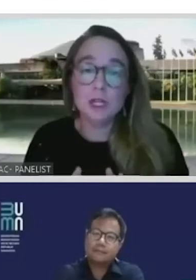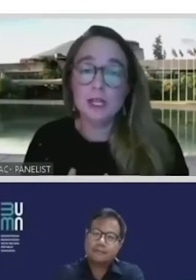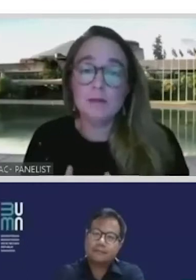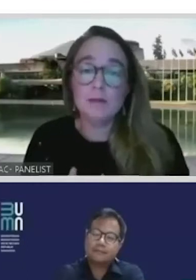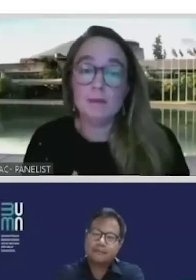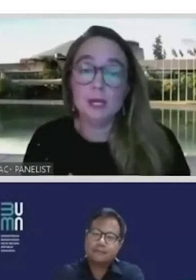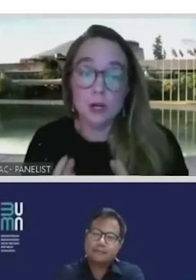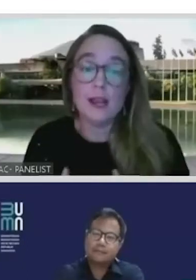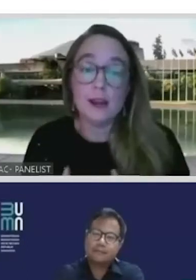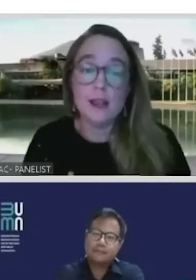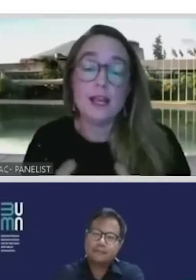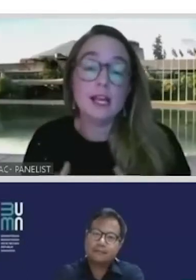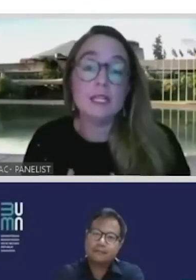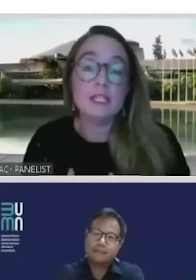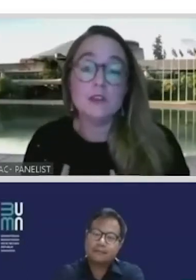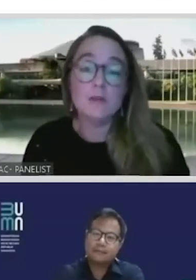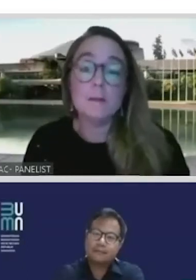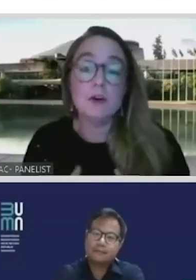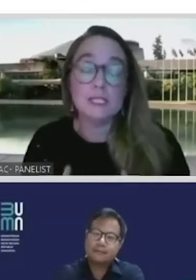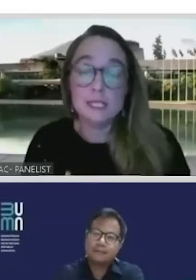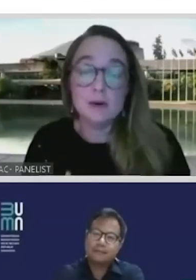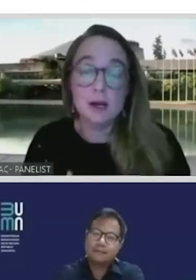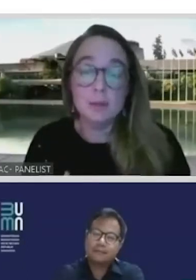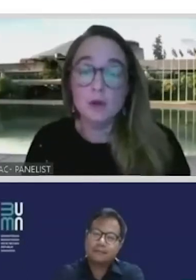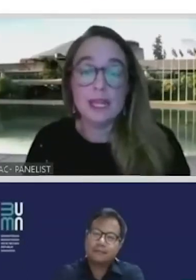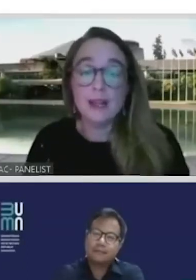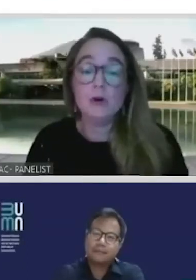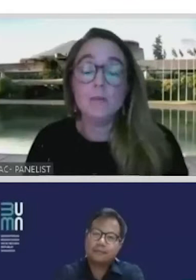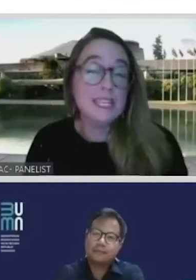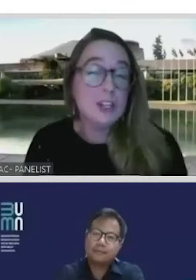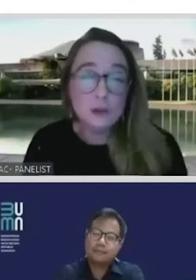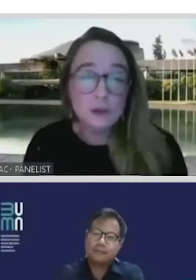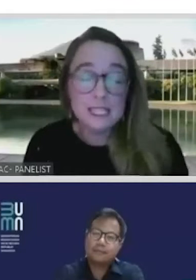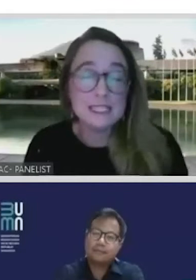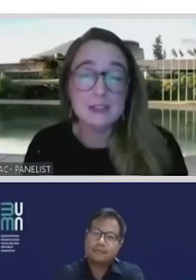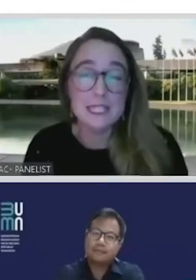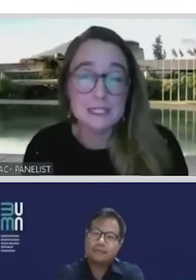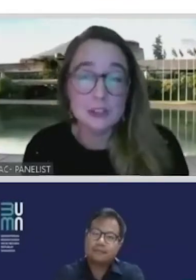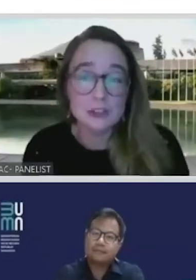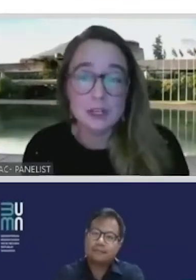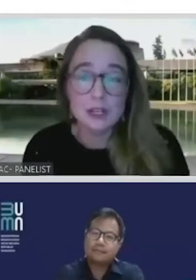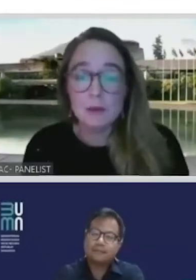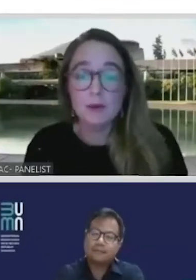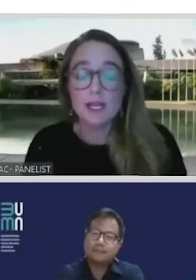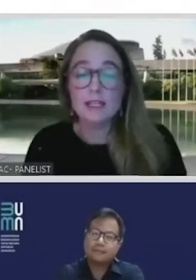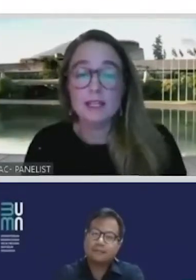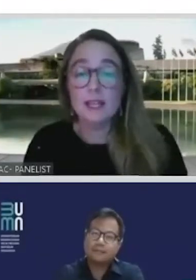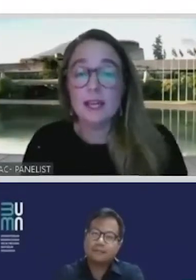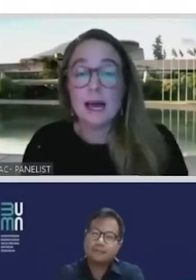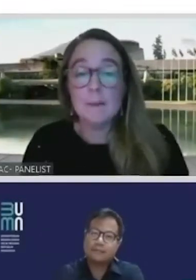que mejorar la recaudación de forma progresiva, poder combatir los flujos financieros ilícitos, poder